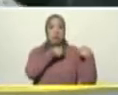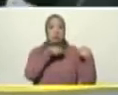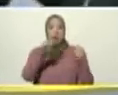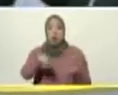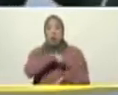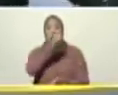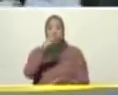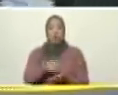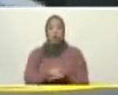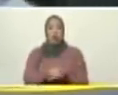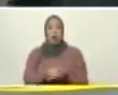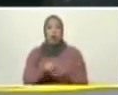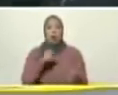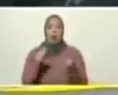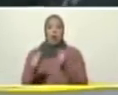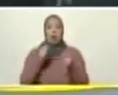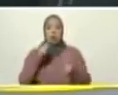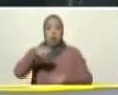de la República.